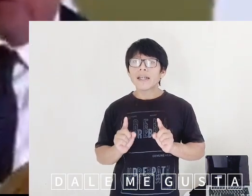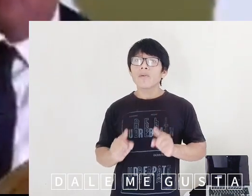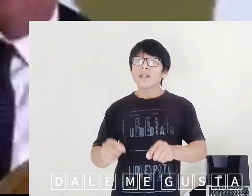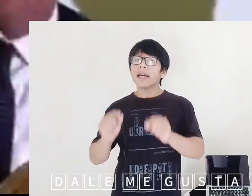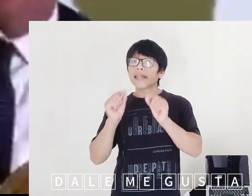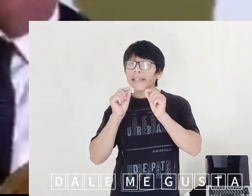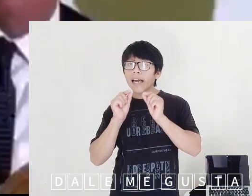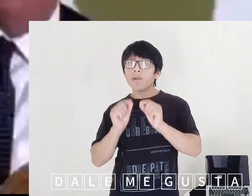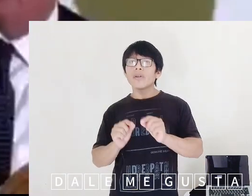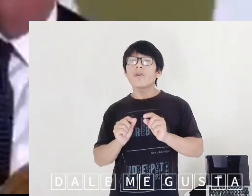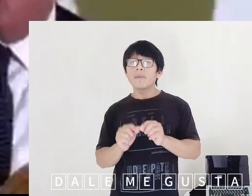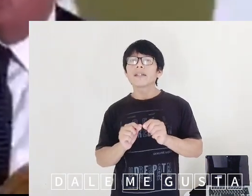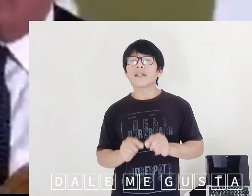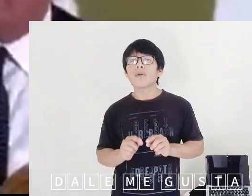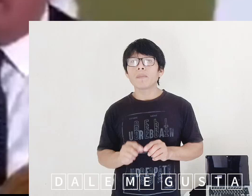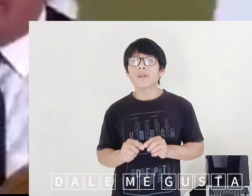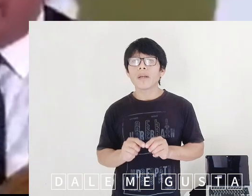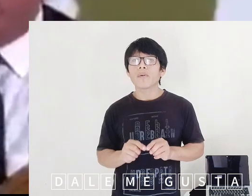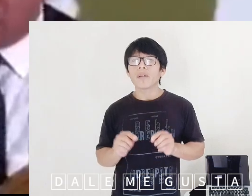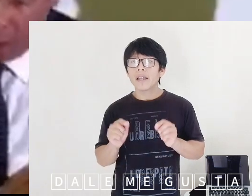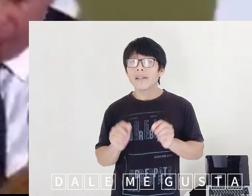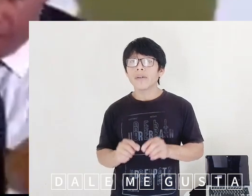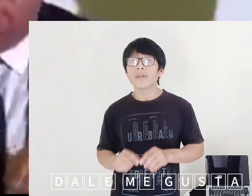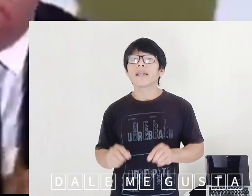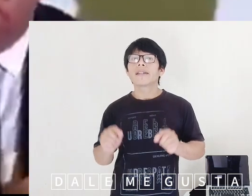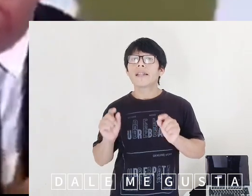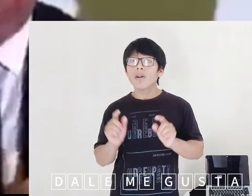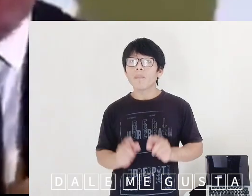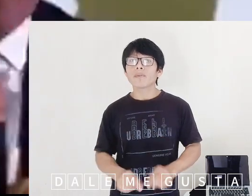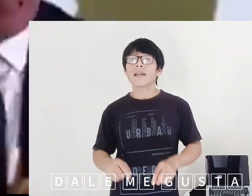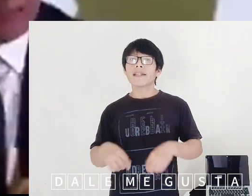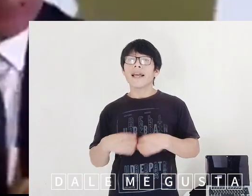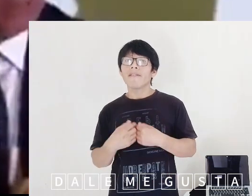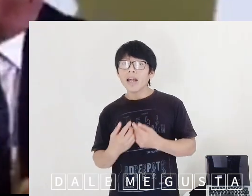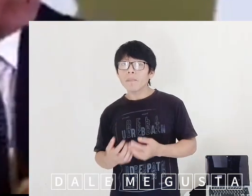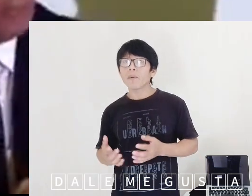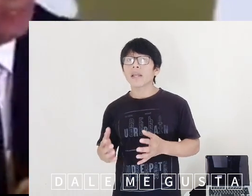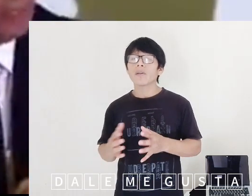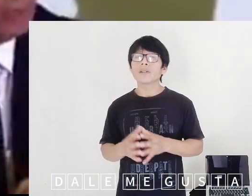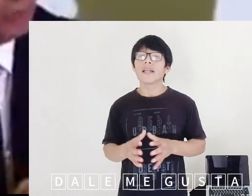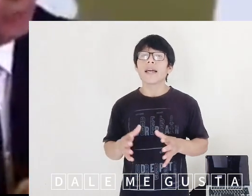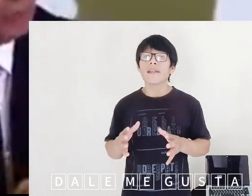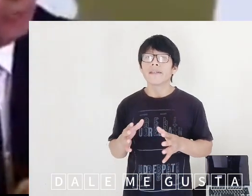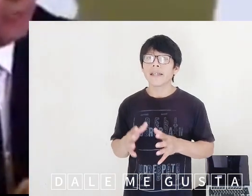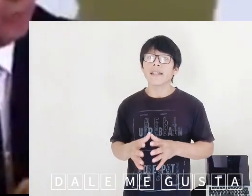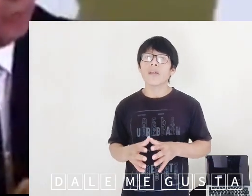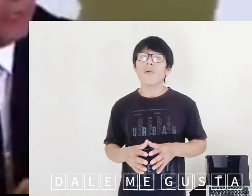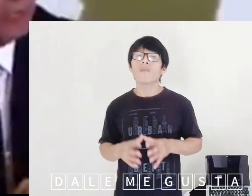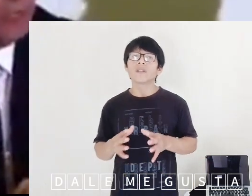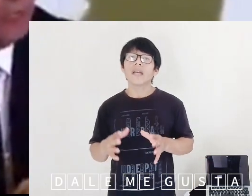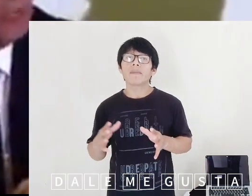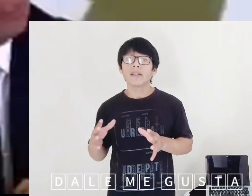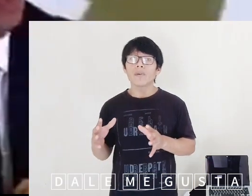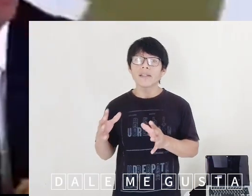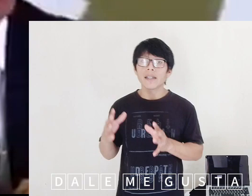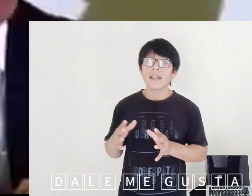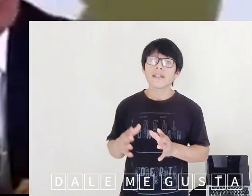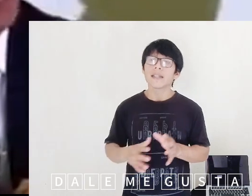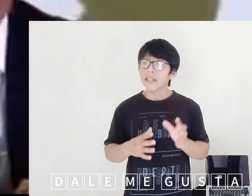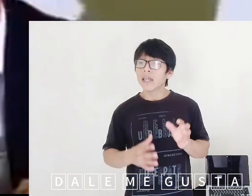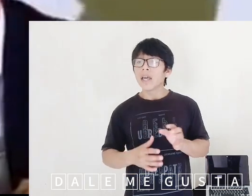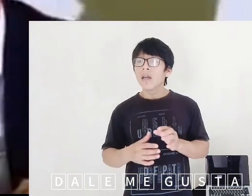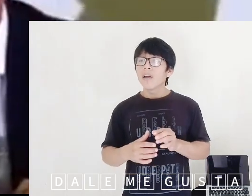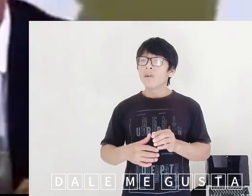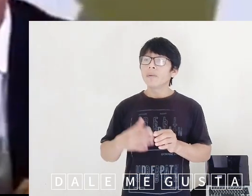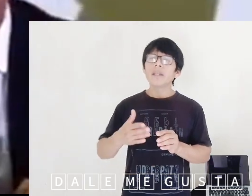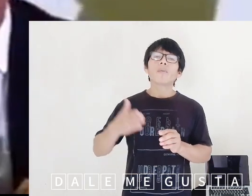Genaro García Luna, y ya lo dijo el presidente López Obrador el día de hoy, tiene la oportunidad de hablar porque no se le ha dictado oficialmente una sentencia.